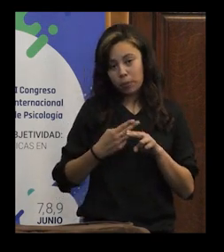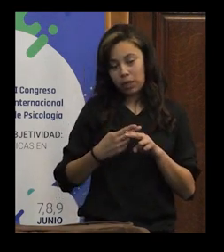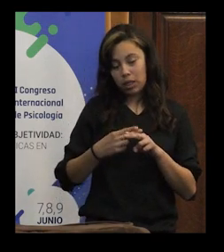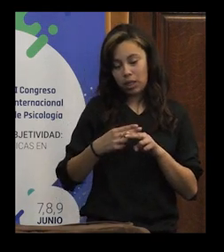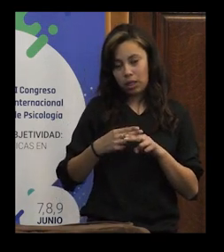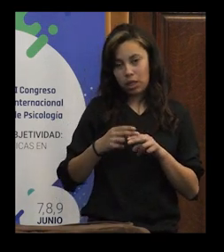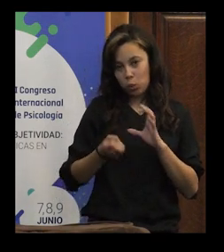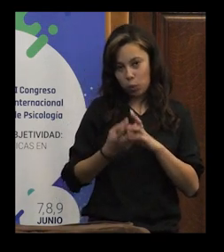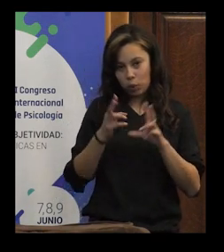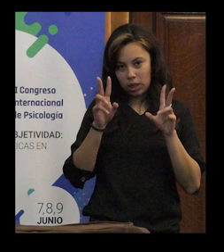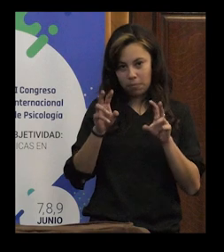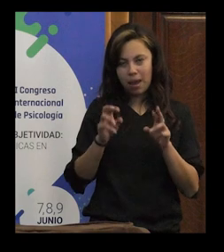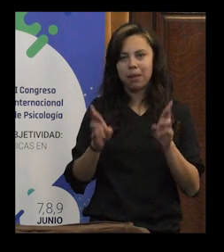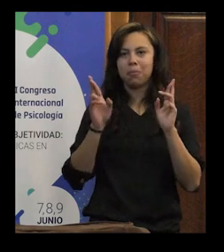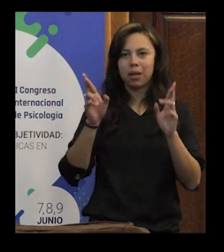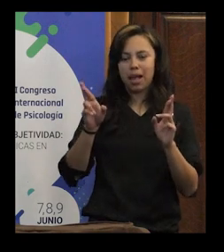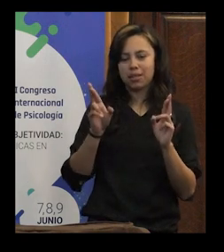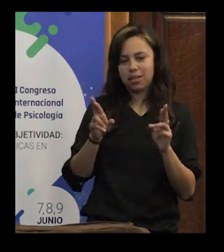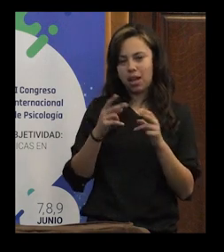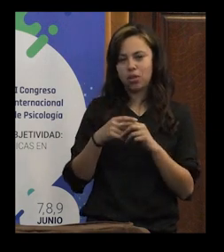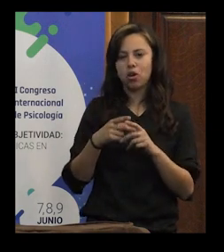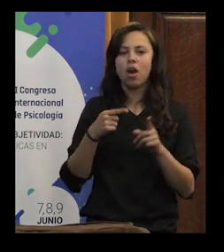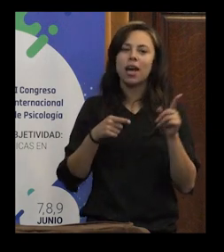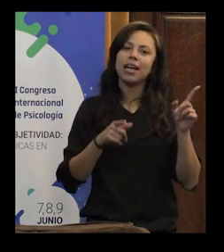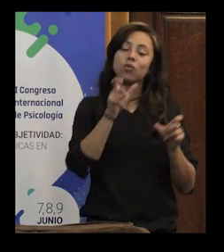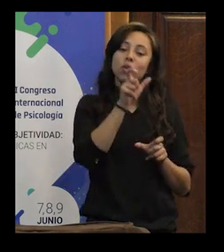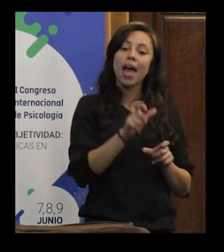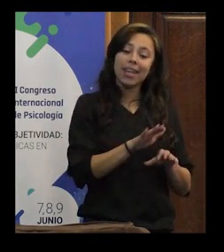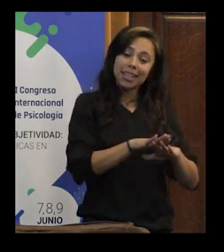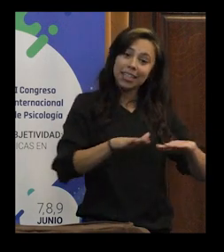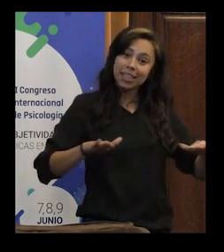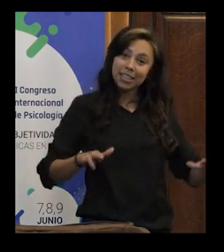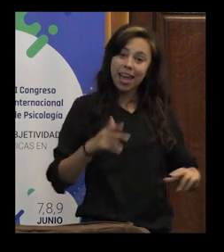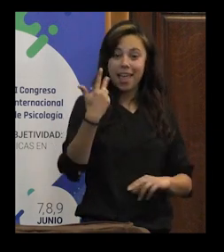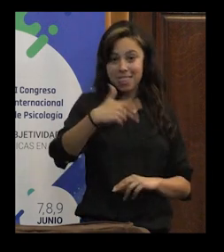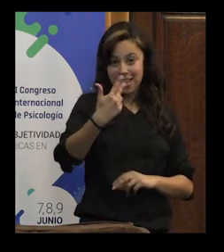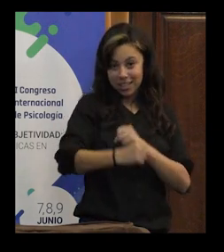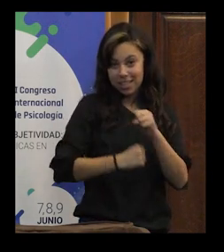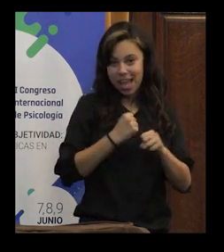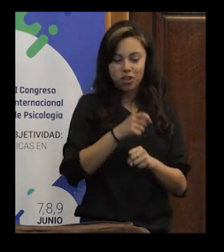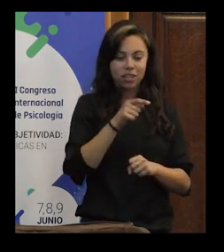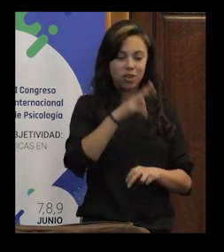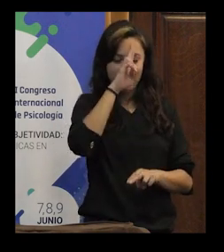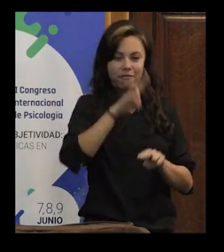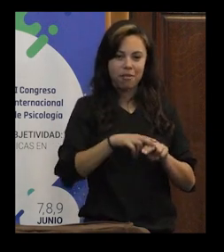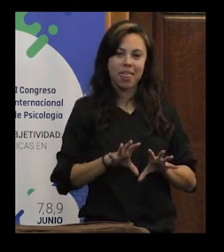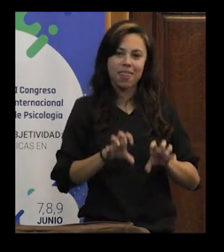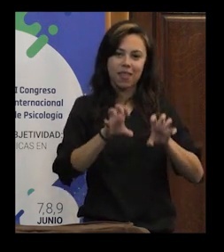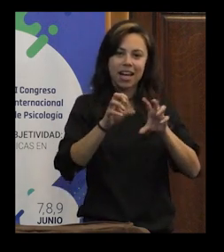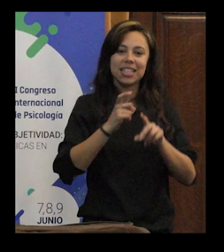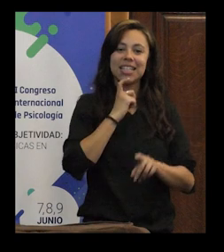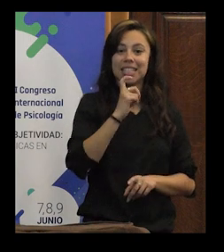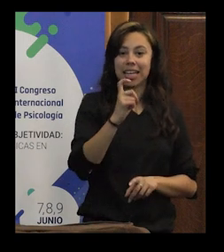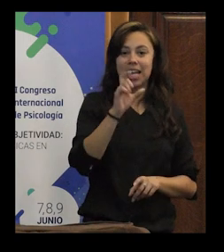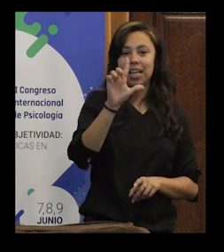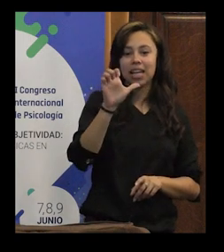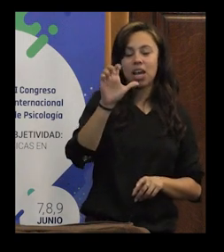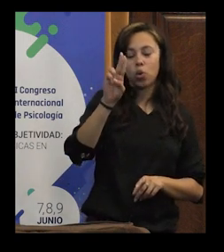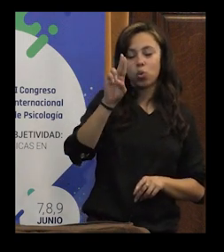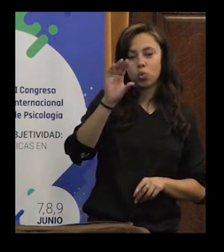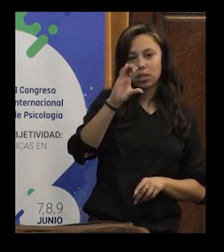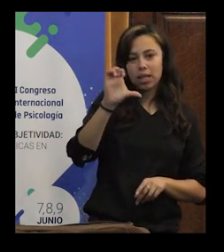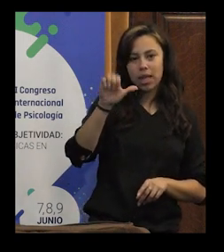Alisa, con 13 años, que tenía leucemia. Y se sometió a todos los tratamientos